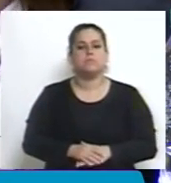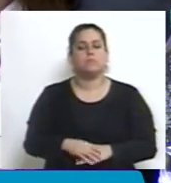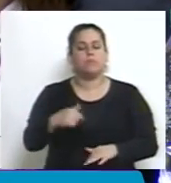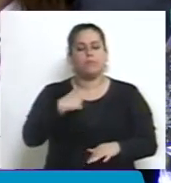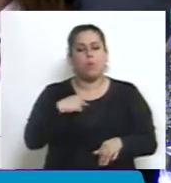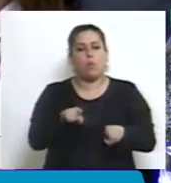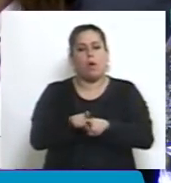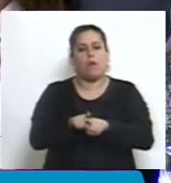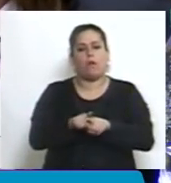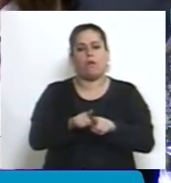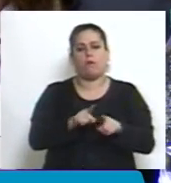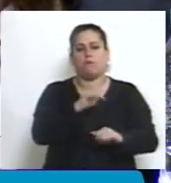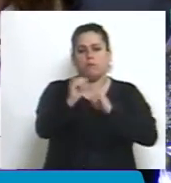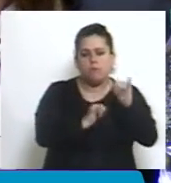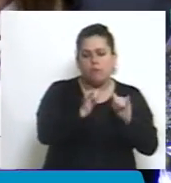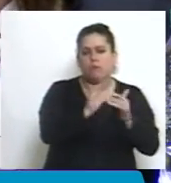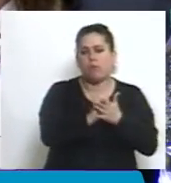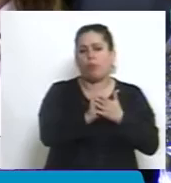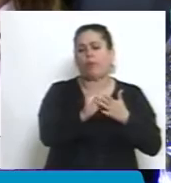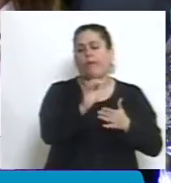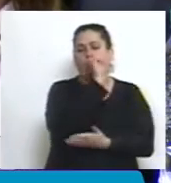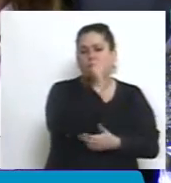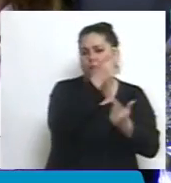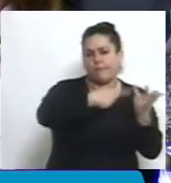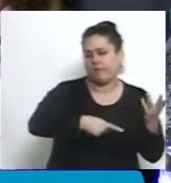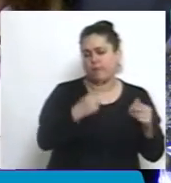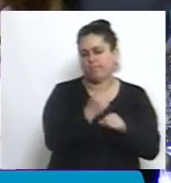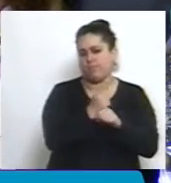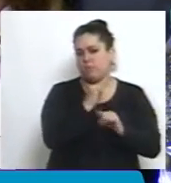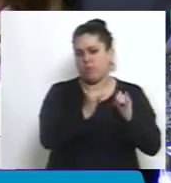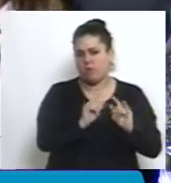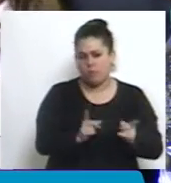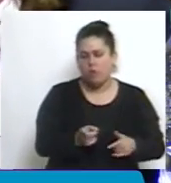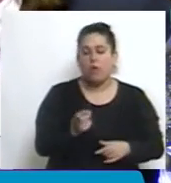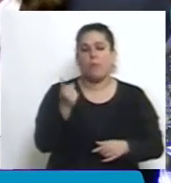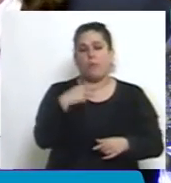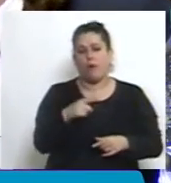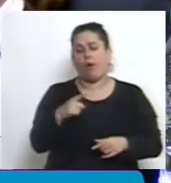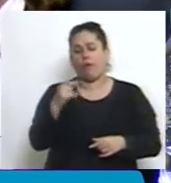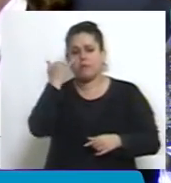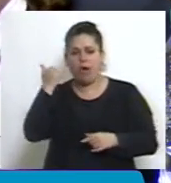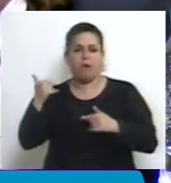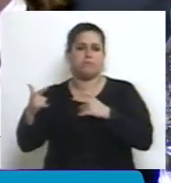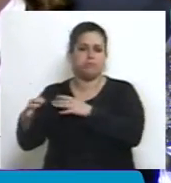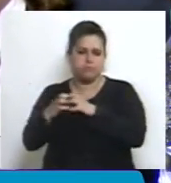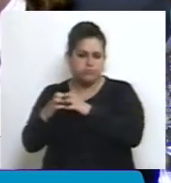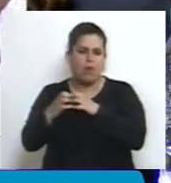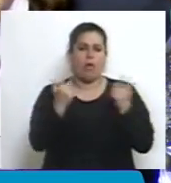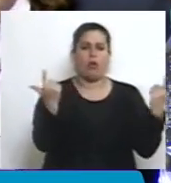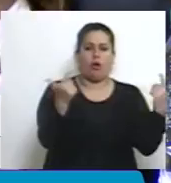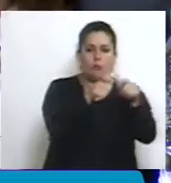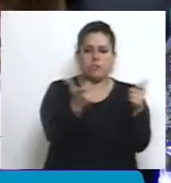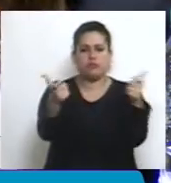las cuestiones macroeconómicas, porque mucho se ha debatido en las comisiones y